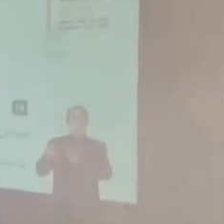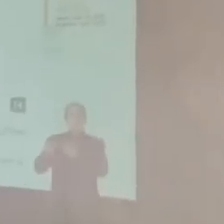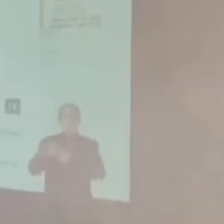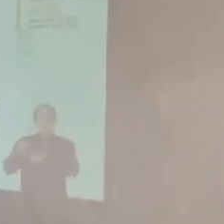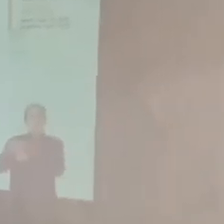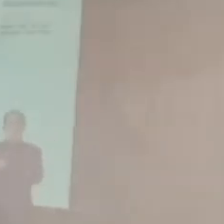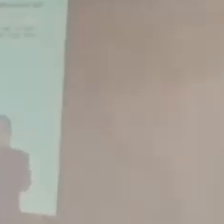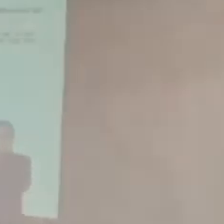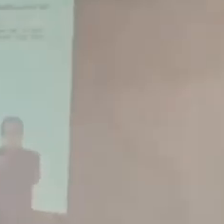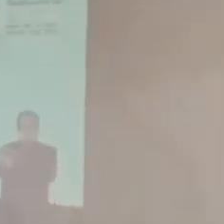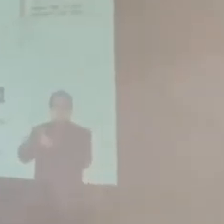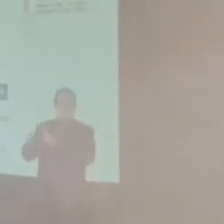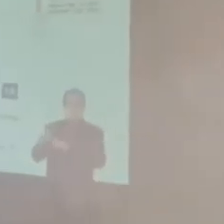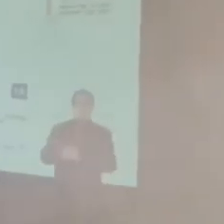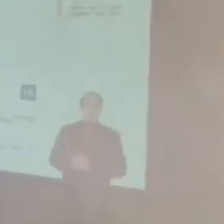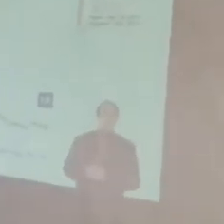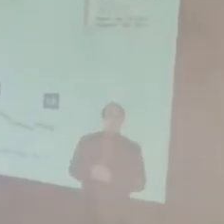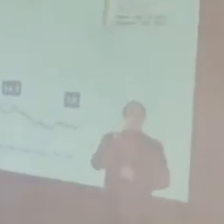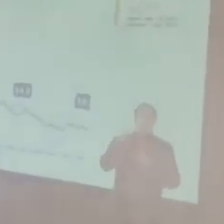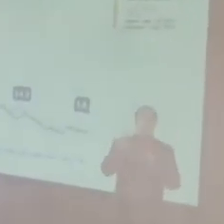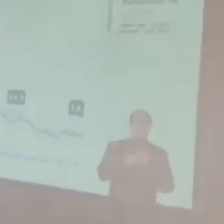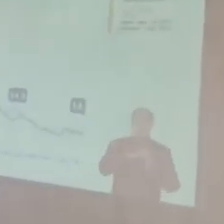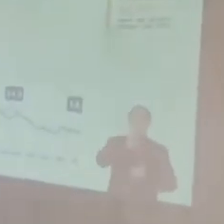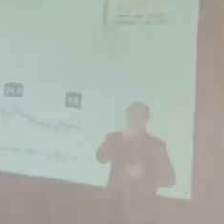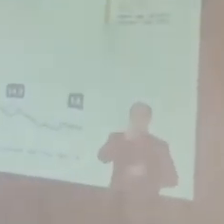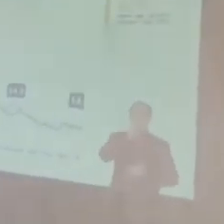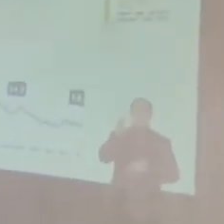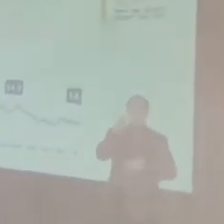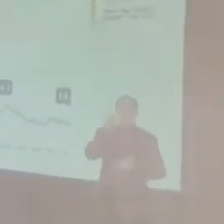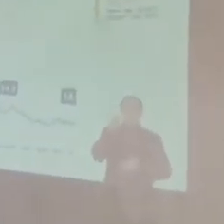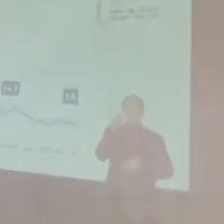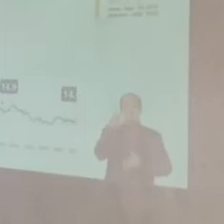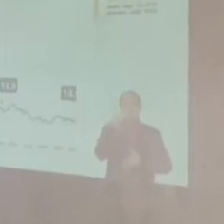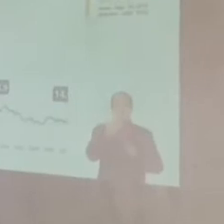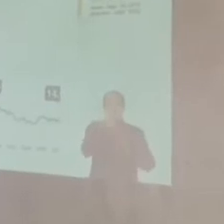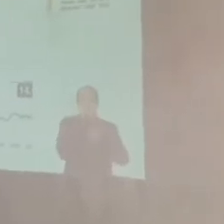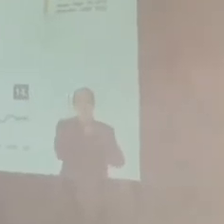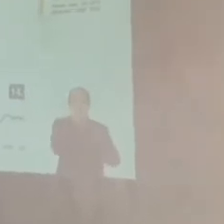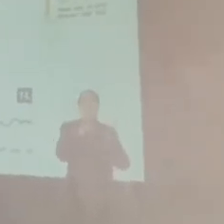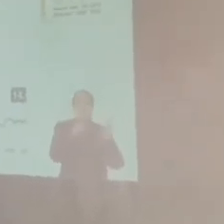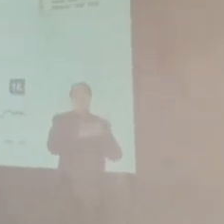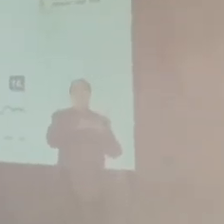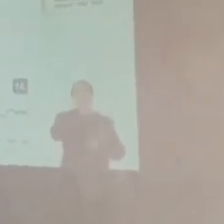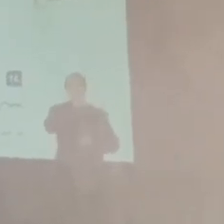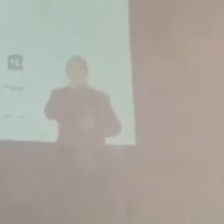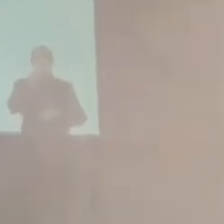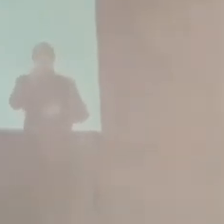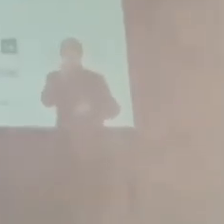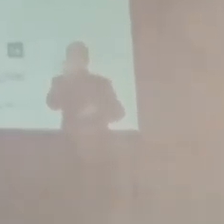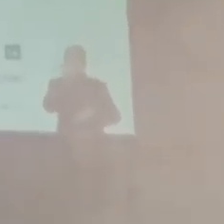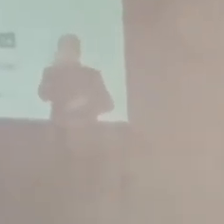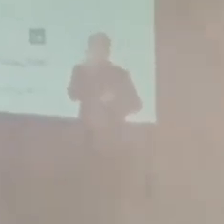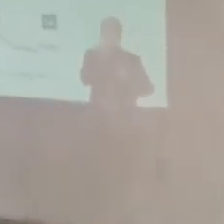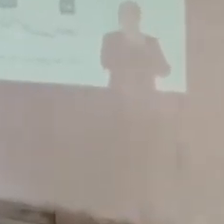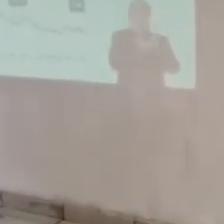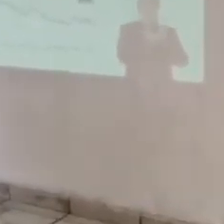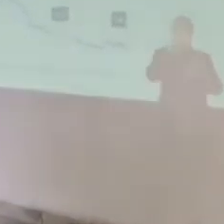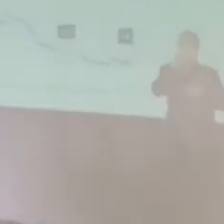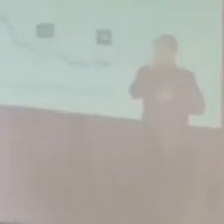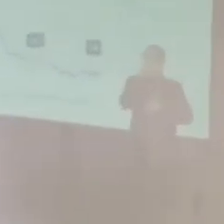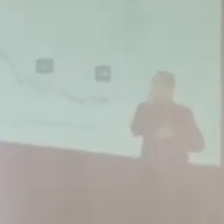vehículo con violencia de 3.352 a 1.249, una reducción